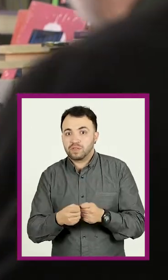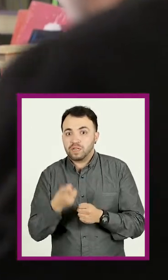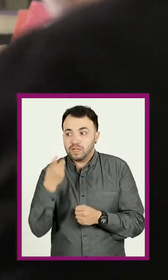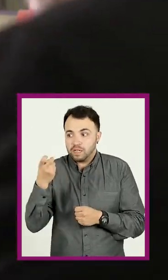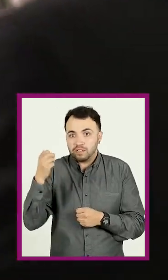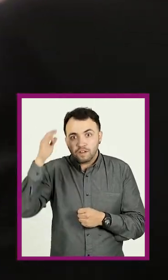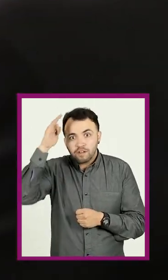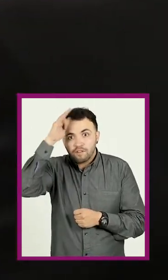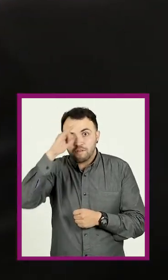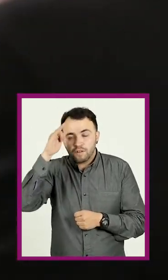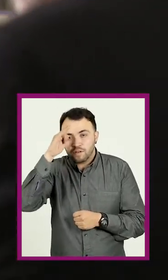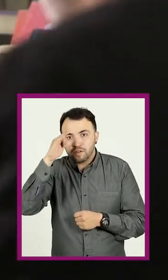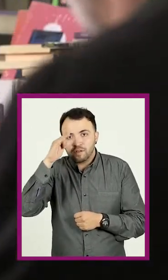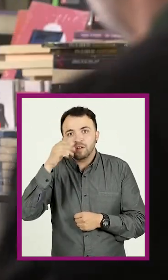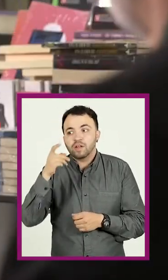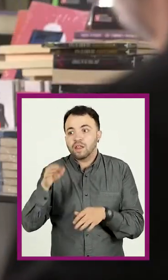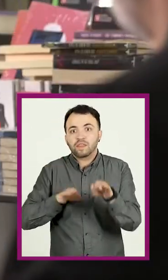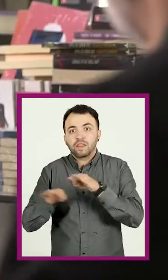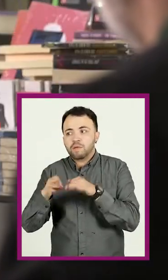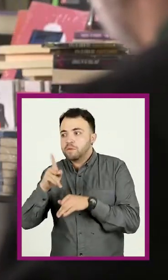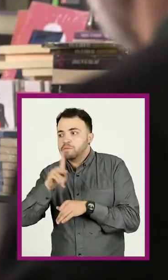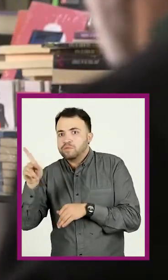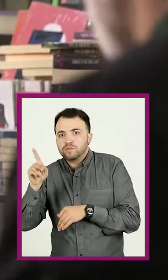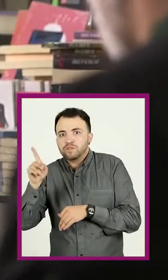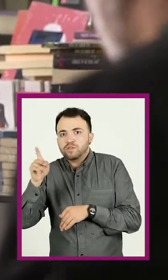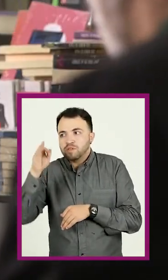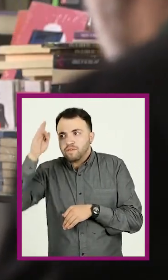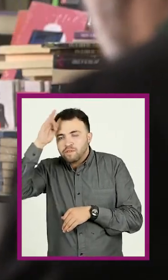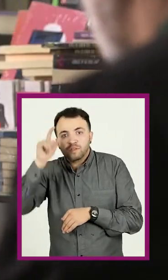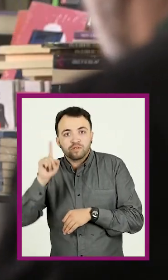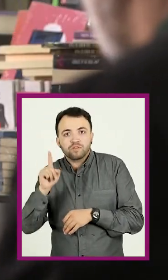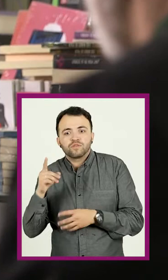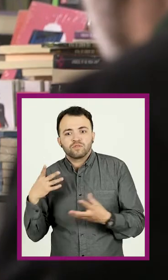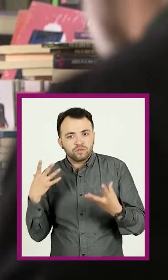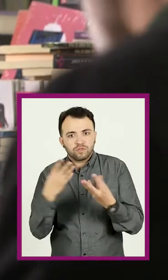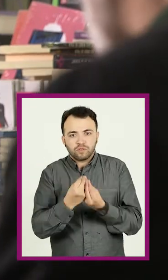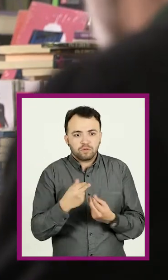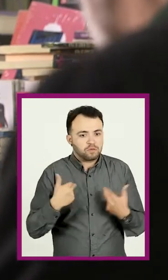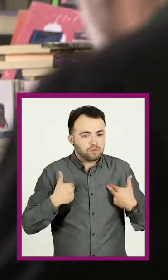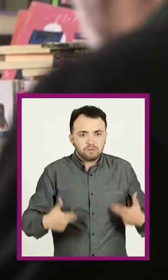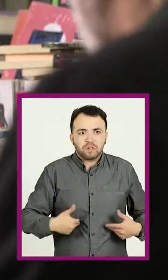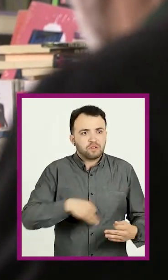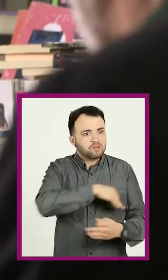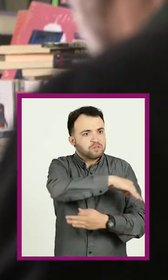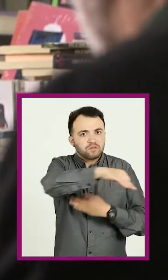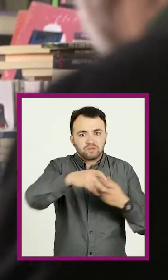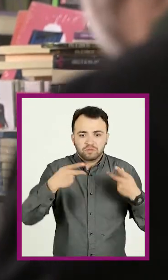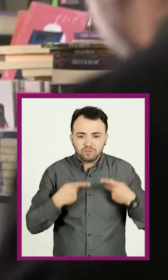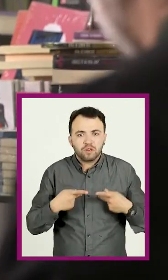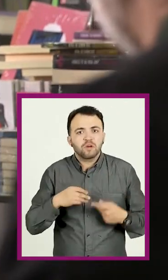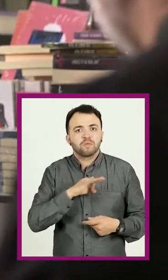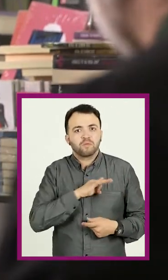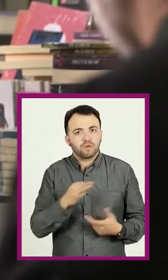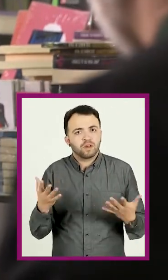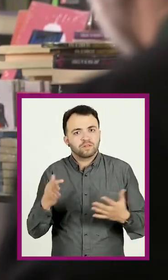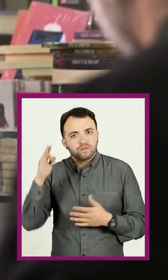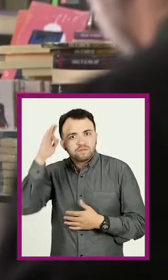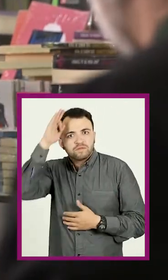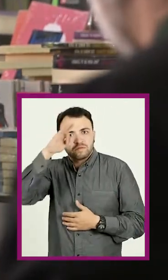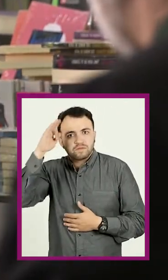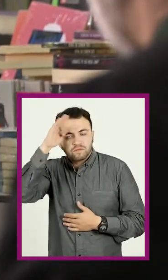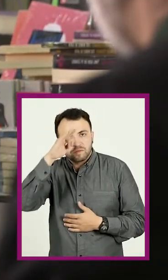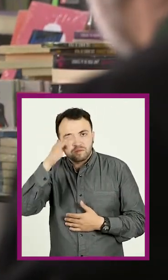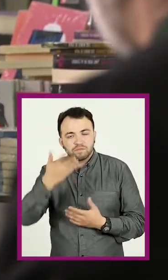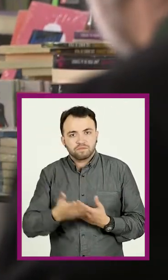la filosofía, en la que no es solo trabajo de los filósofos, es trabajo de toda persona. Colectivo. Y de toda persona